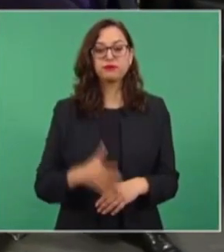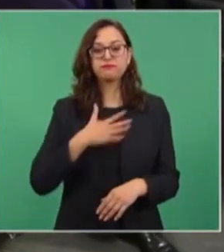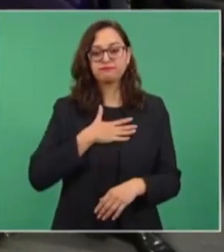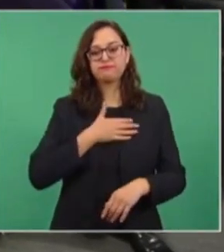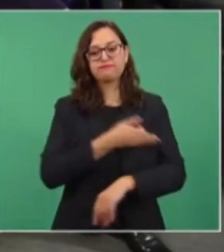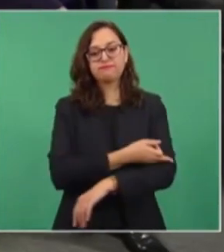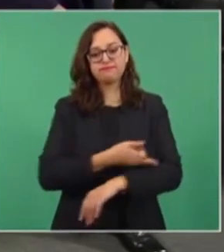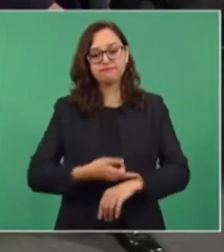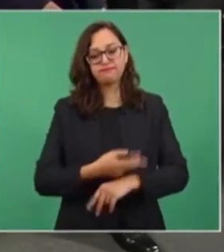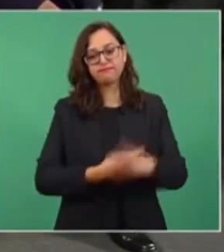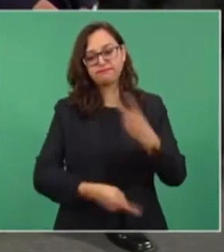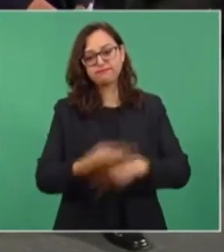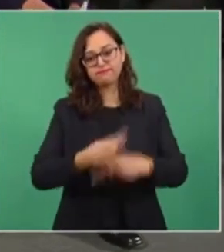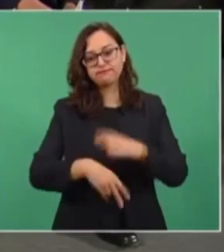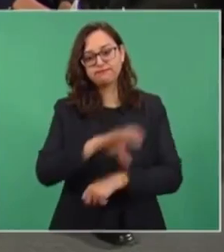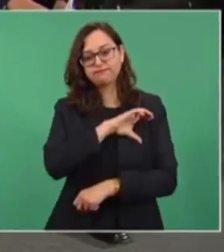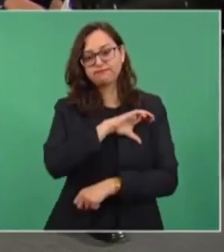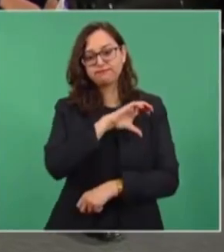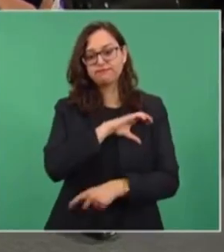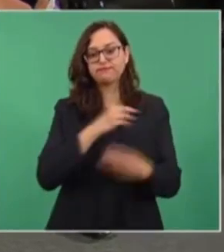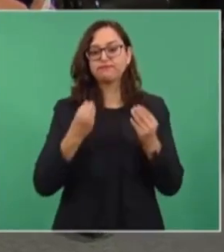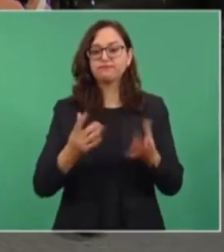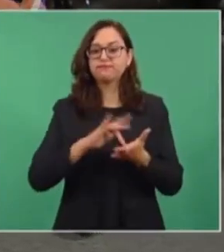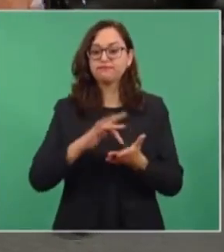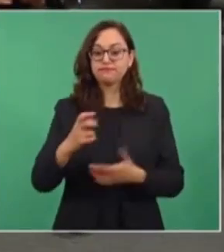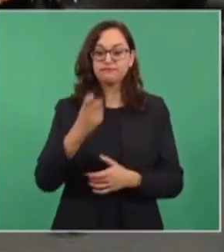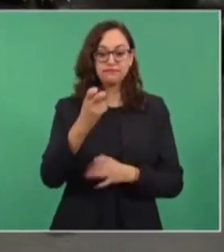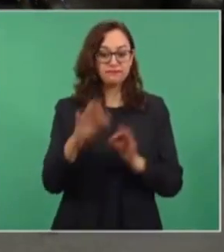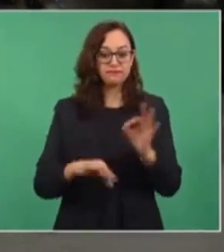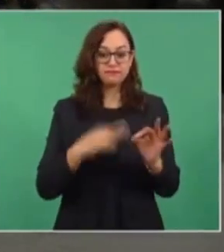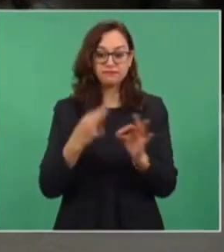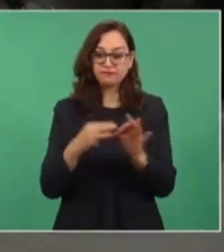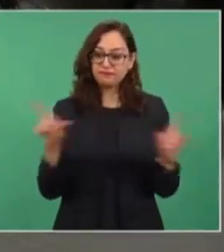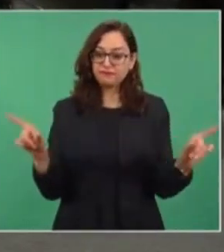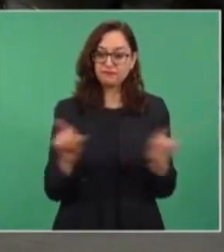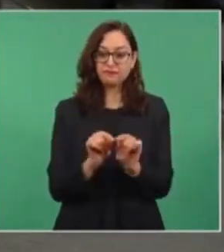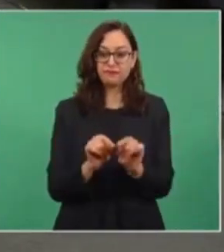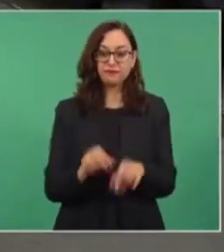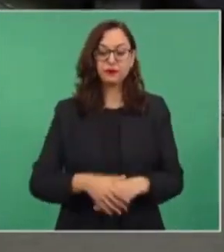mi familia. Es todo. Muchas gracias.